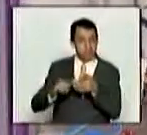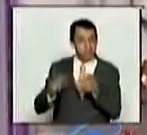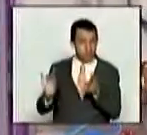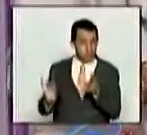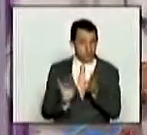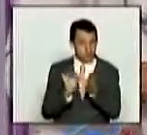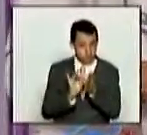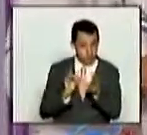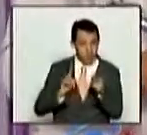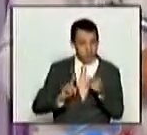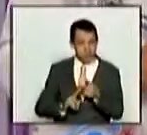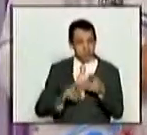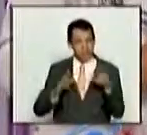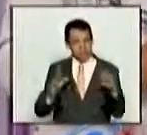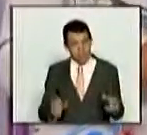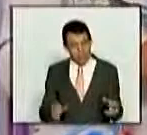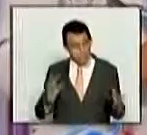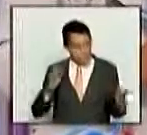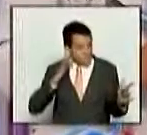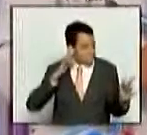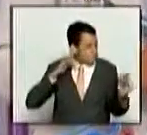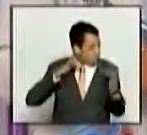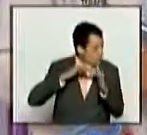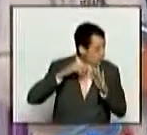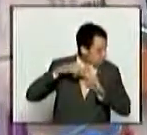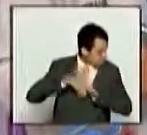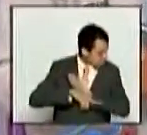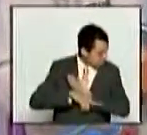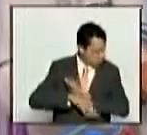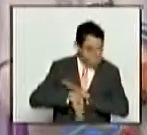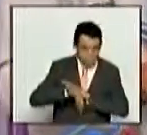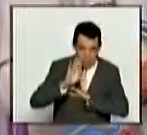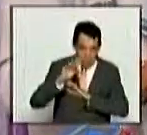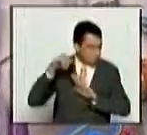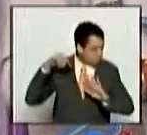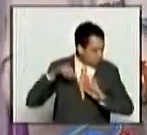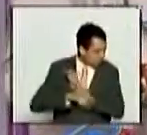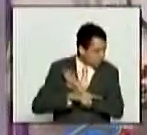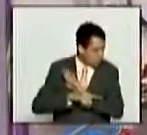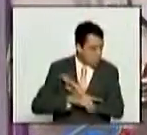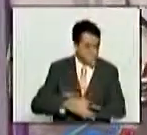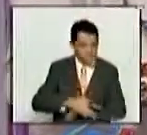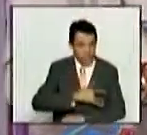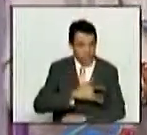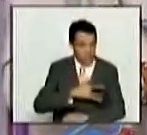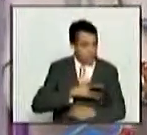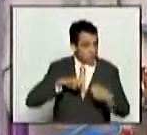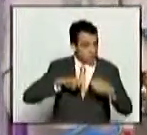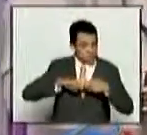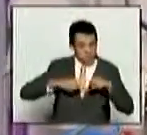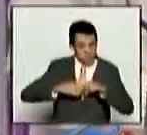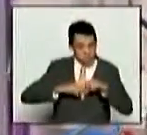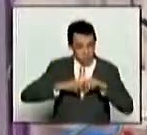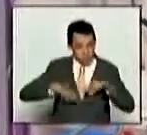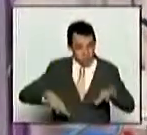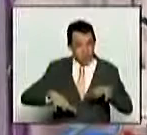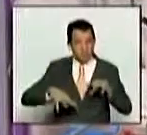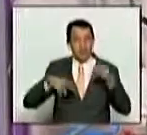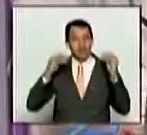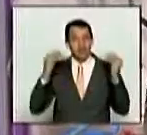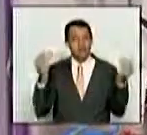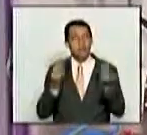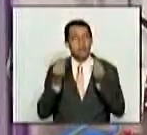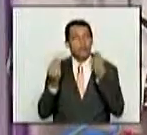pero si queremos hacer, digamos, un enfoque más alto del síntoma a nivel electromagnético o a nivel emocional, me puedo